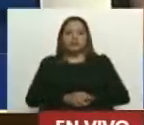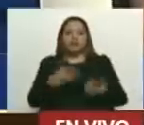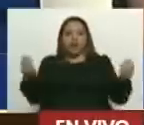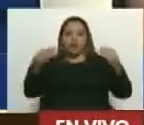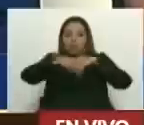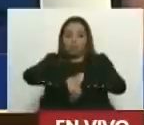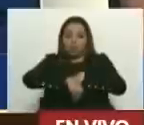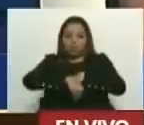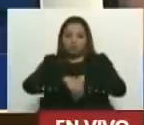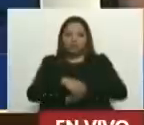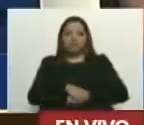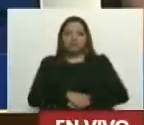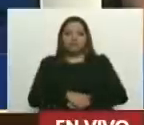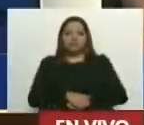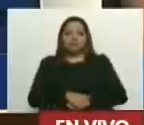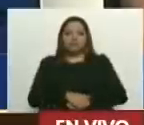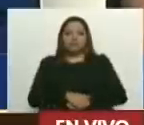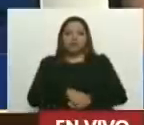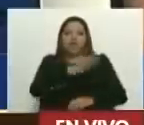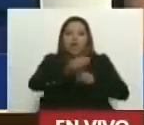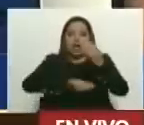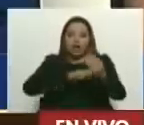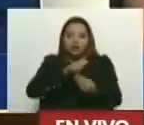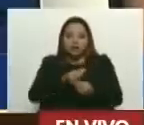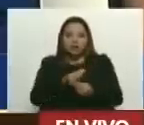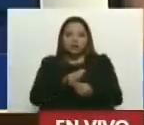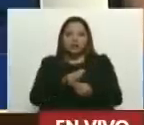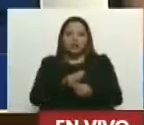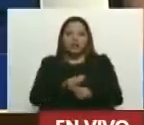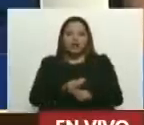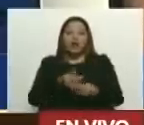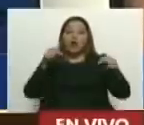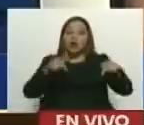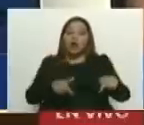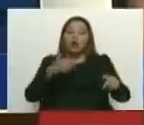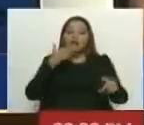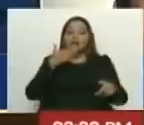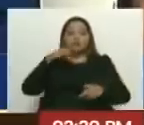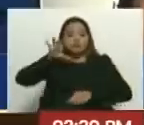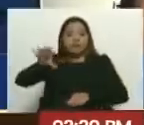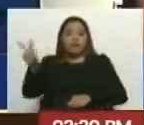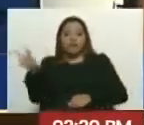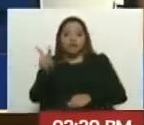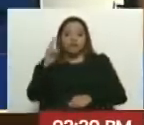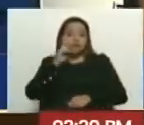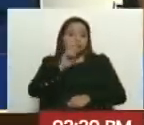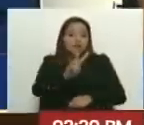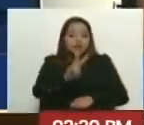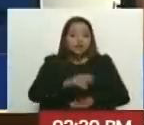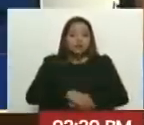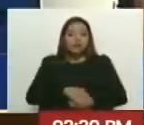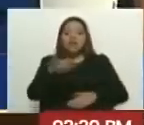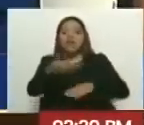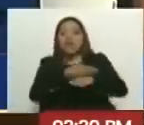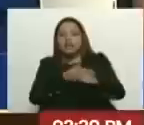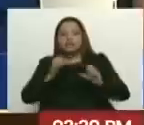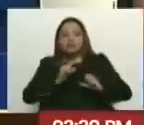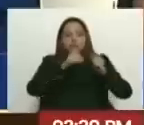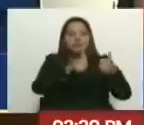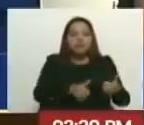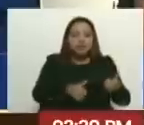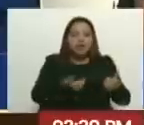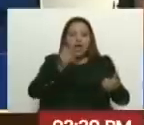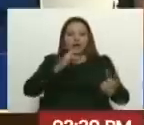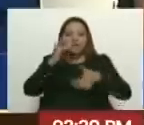acordamos, obviamente, hacer lo que hoy el país está viendo y que, como dije al inicio, es un